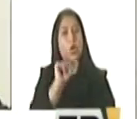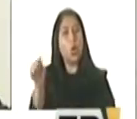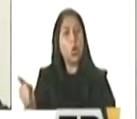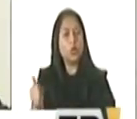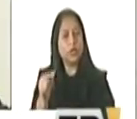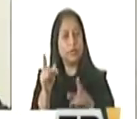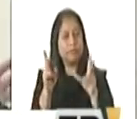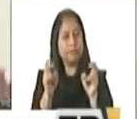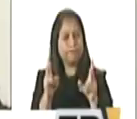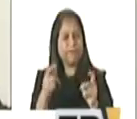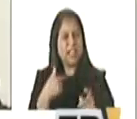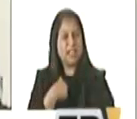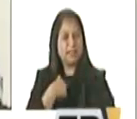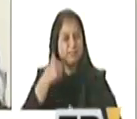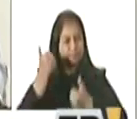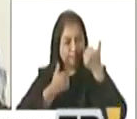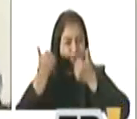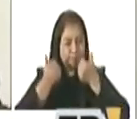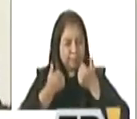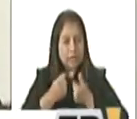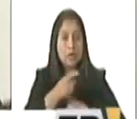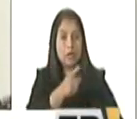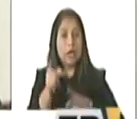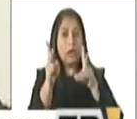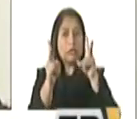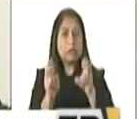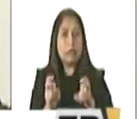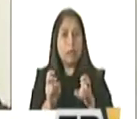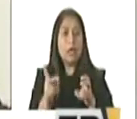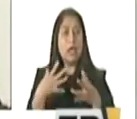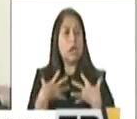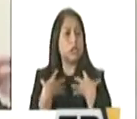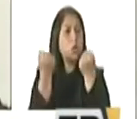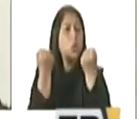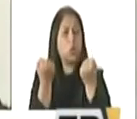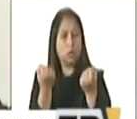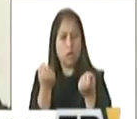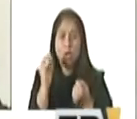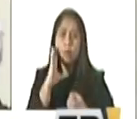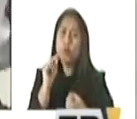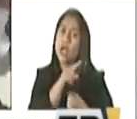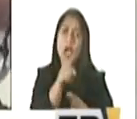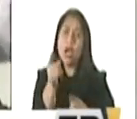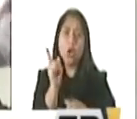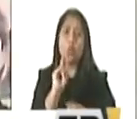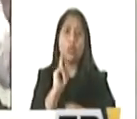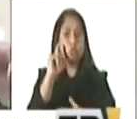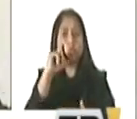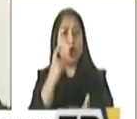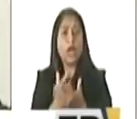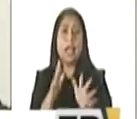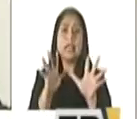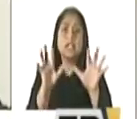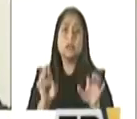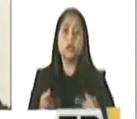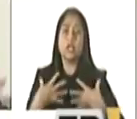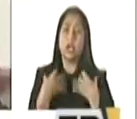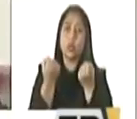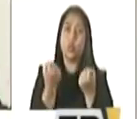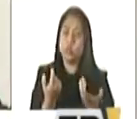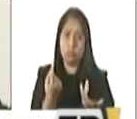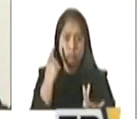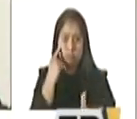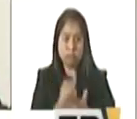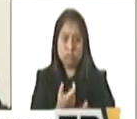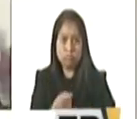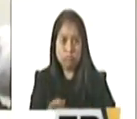causado alguna duda es el tema de los recuperados, porque hay gente que no cree que tengamos 10 personas recuperadas. Es